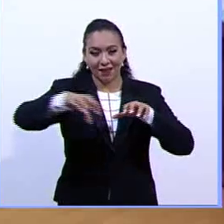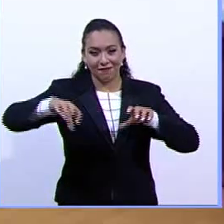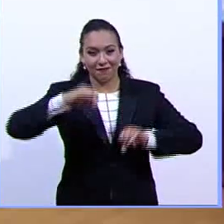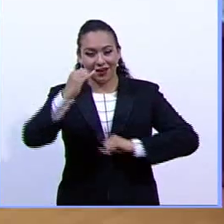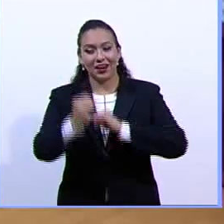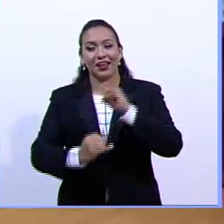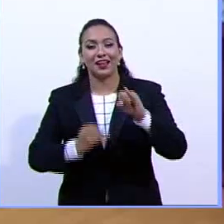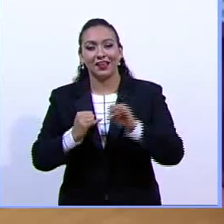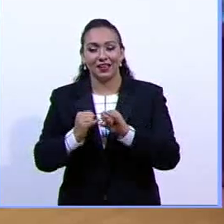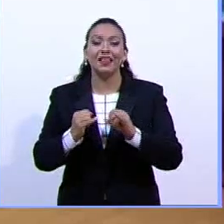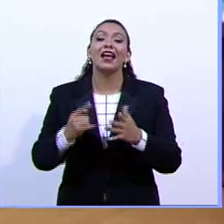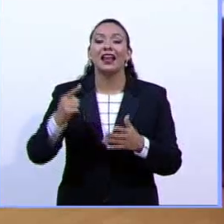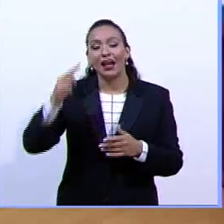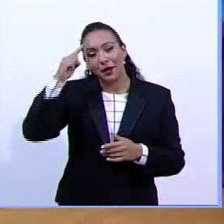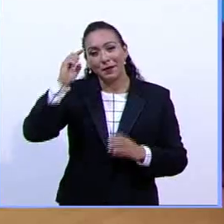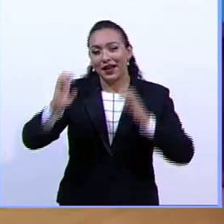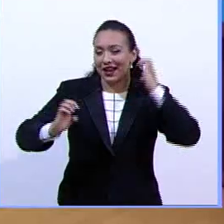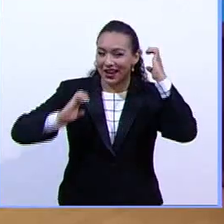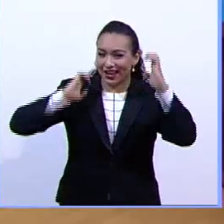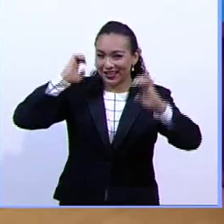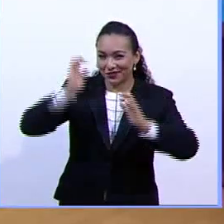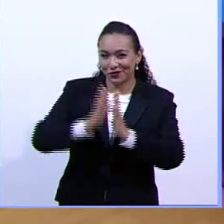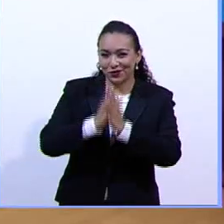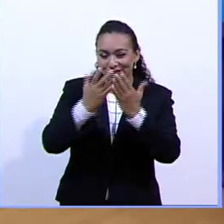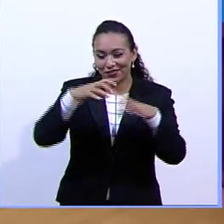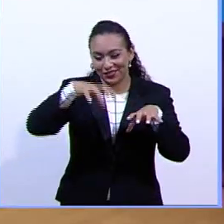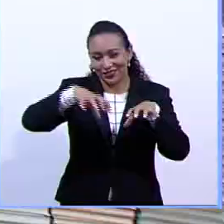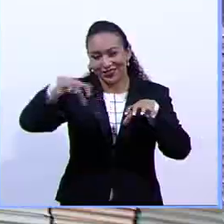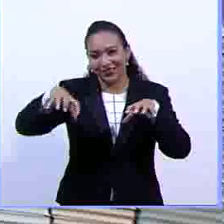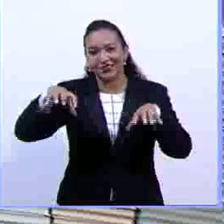de Minería. Adelante, Laura. Buenas tardes.